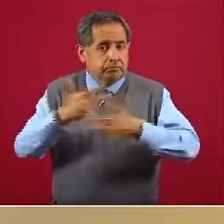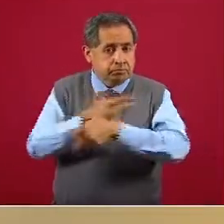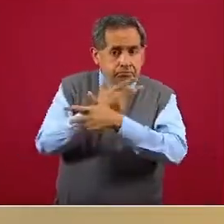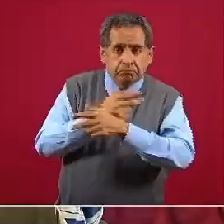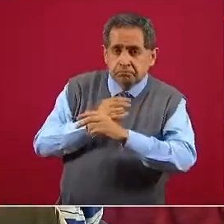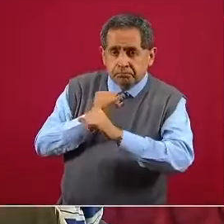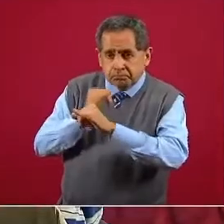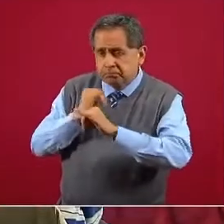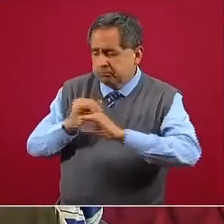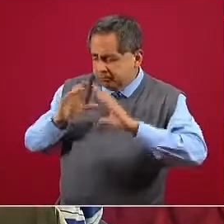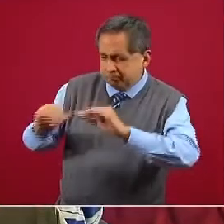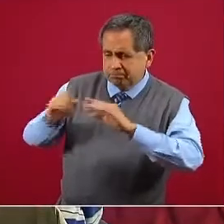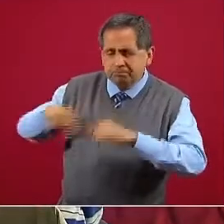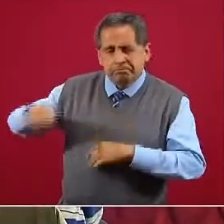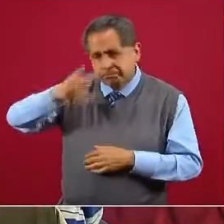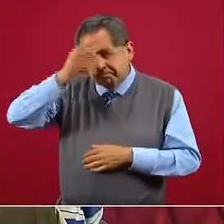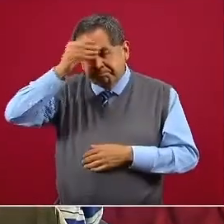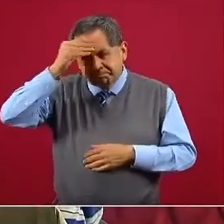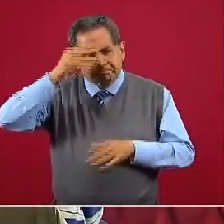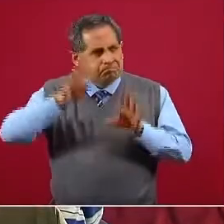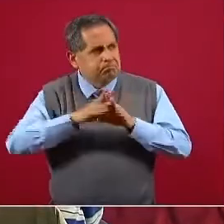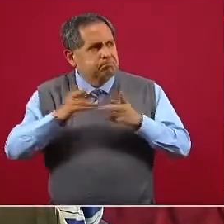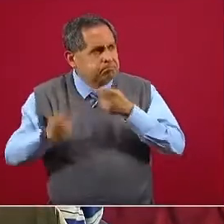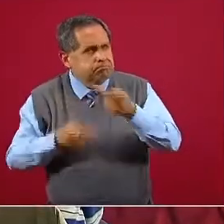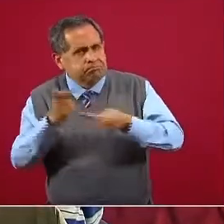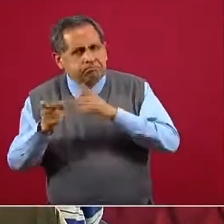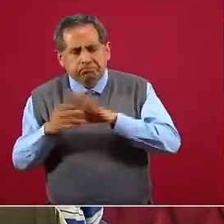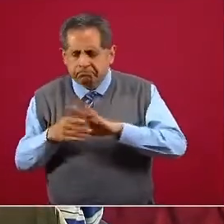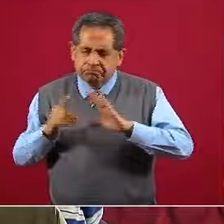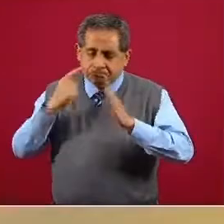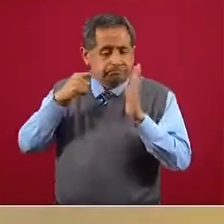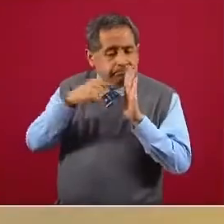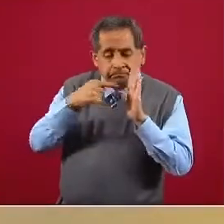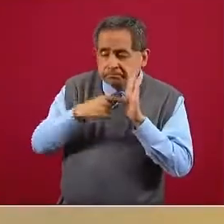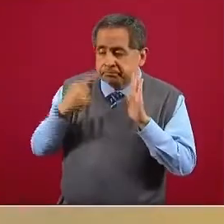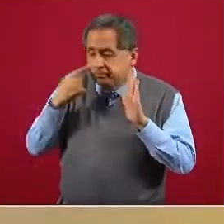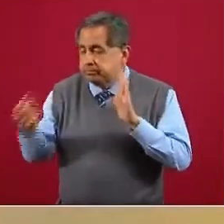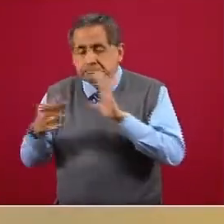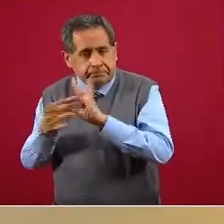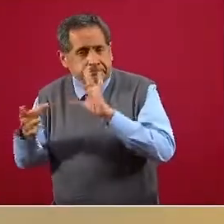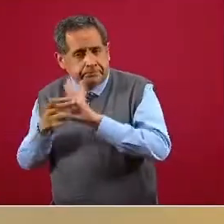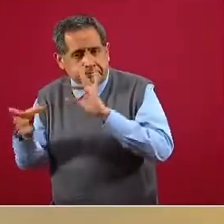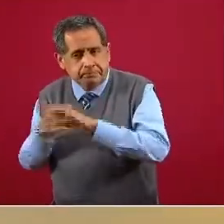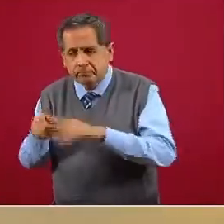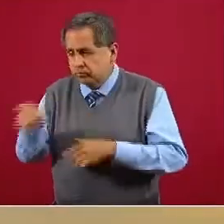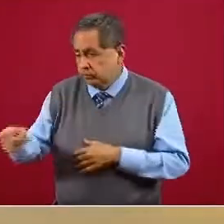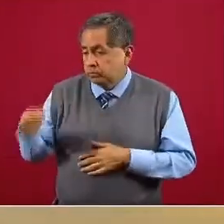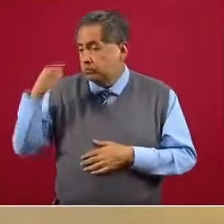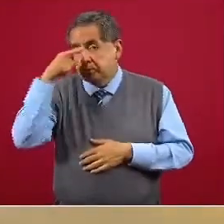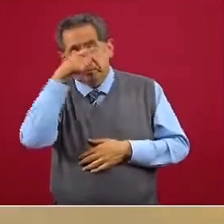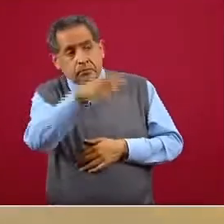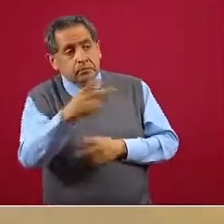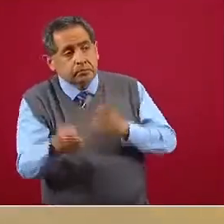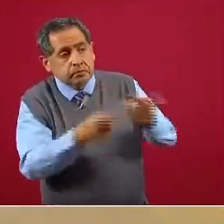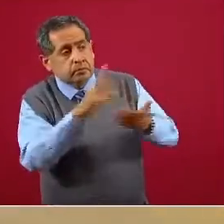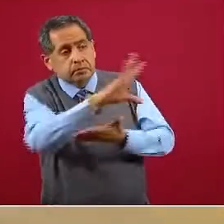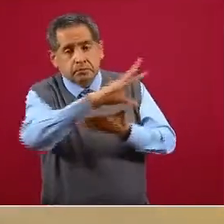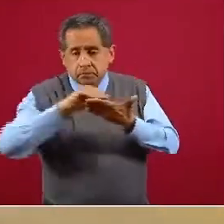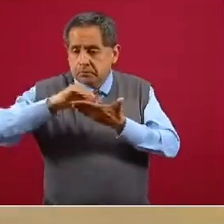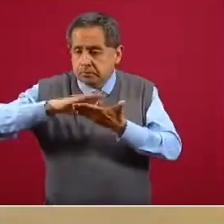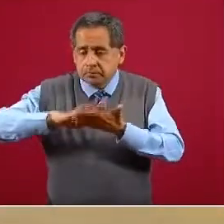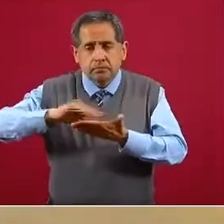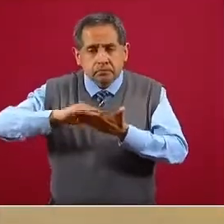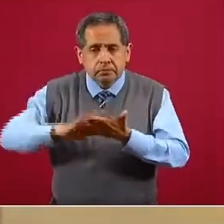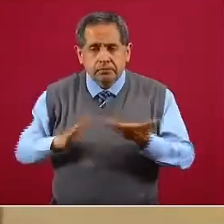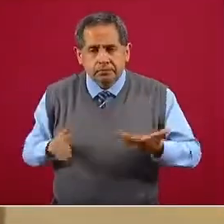presencial a nuestros encuestadores sobre los cuestionarios, las mediciones que van a obtener y sobre